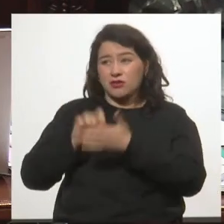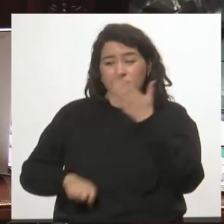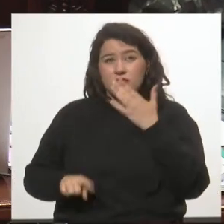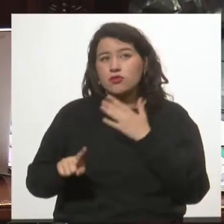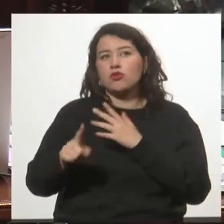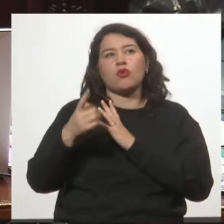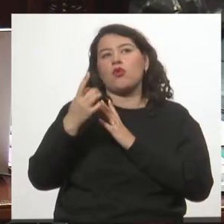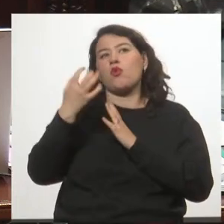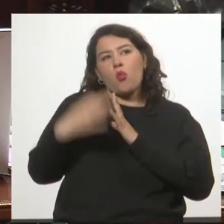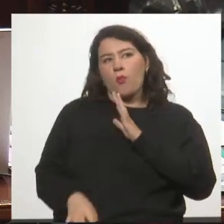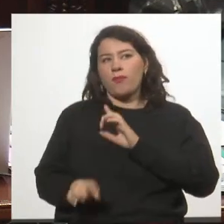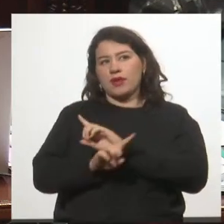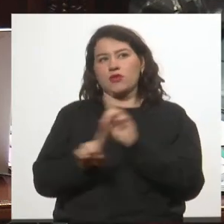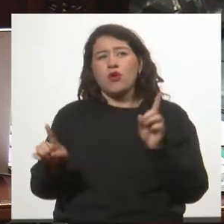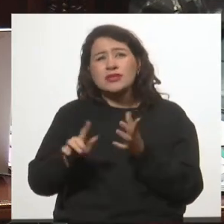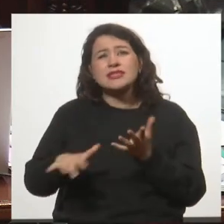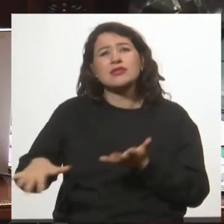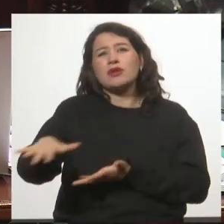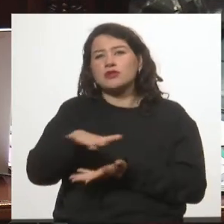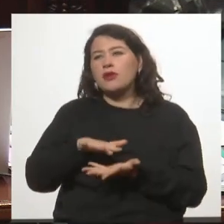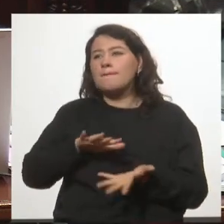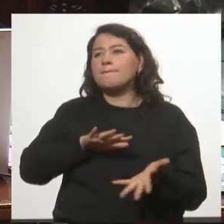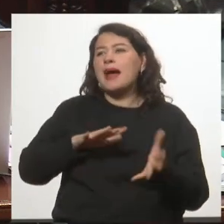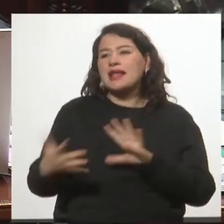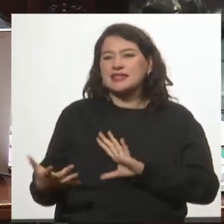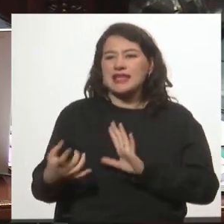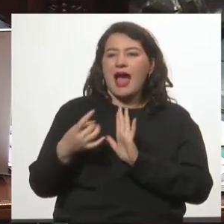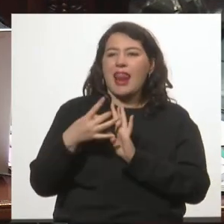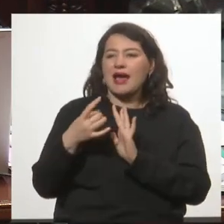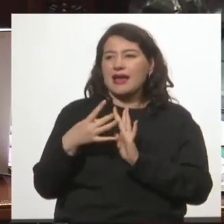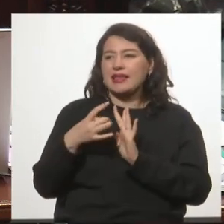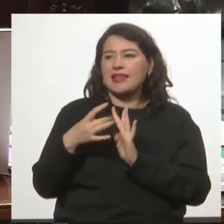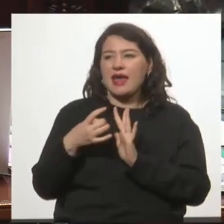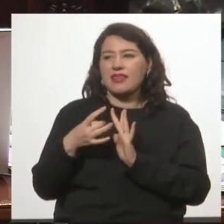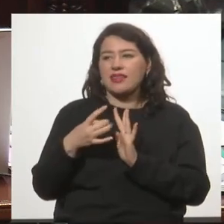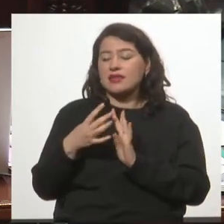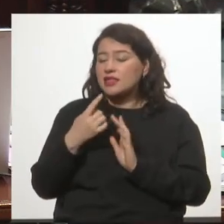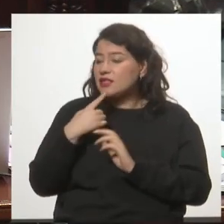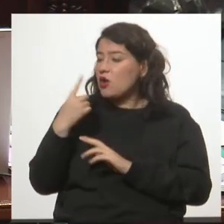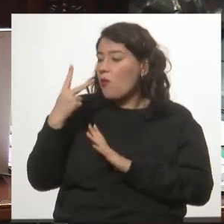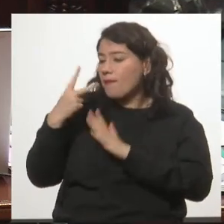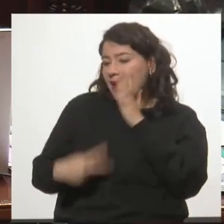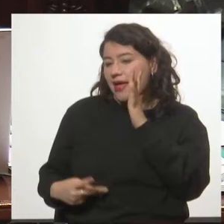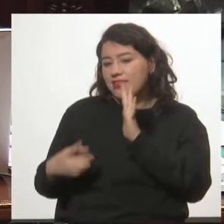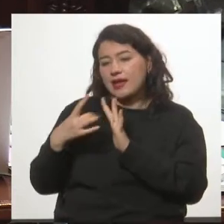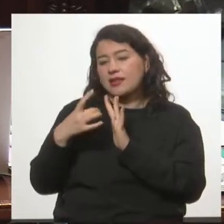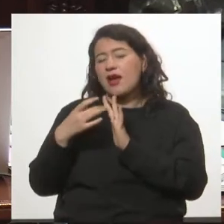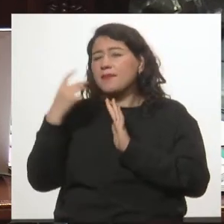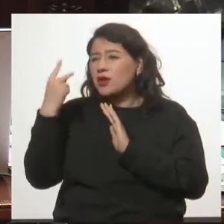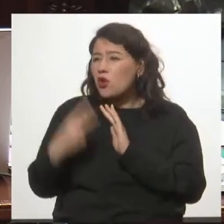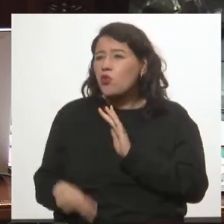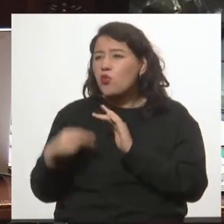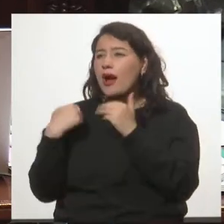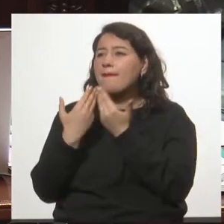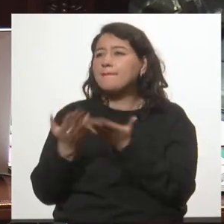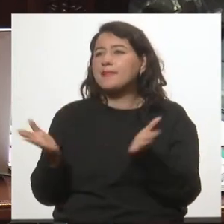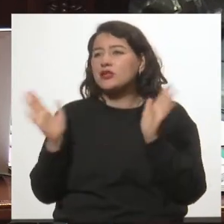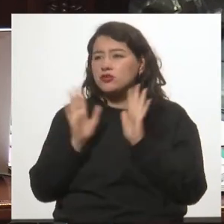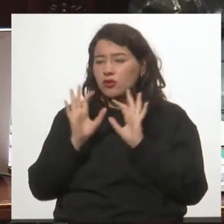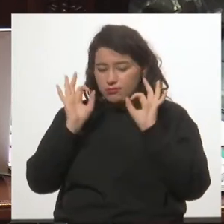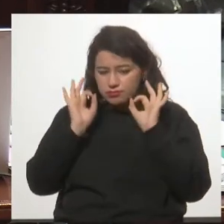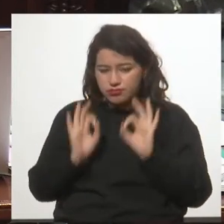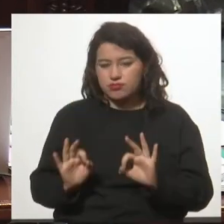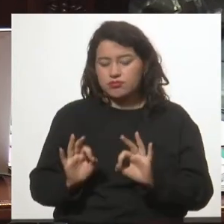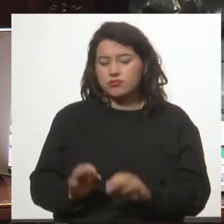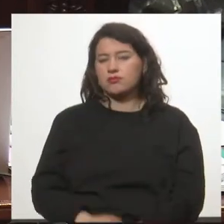cumplieron la situación fue similar respecto a la calidad se estableció un plan de calidad pero nunca llegó a implantarse en forma